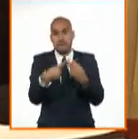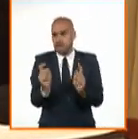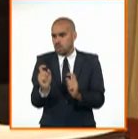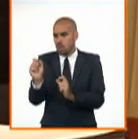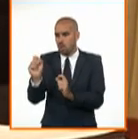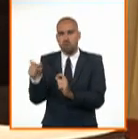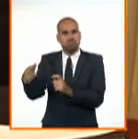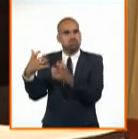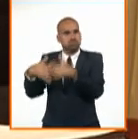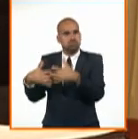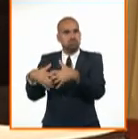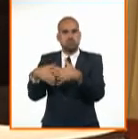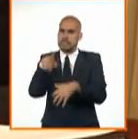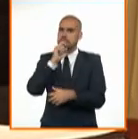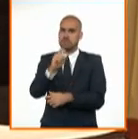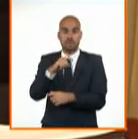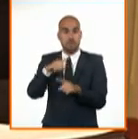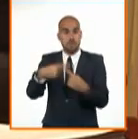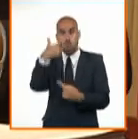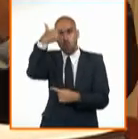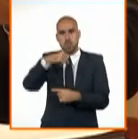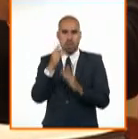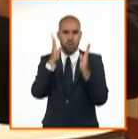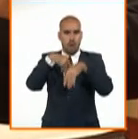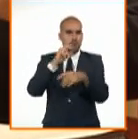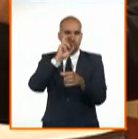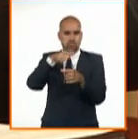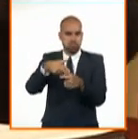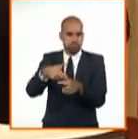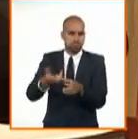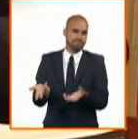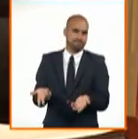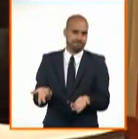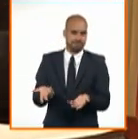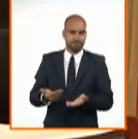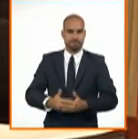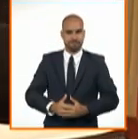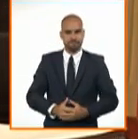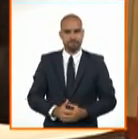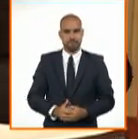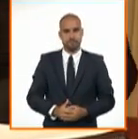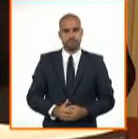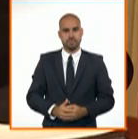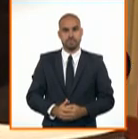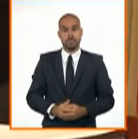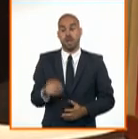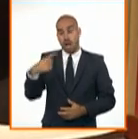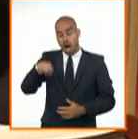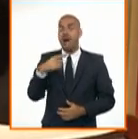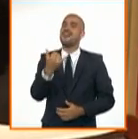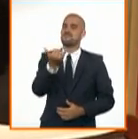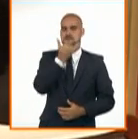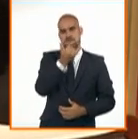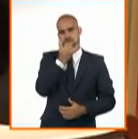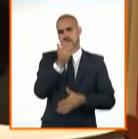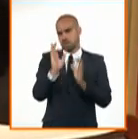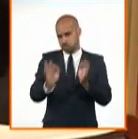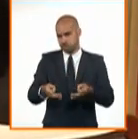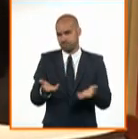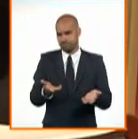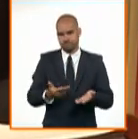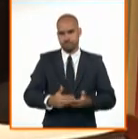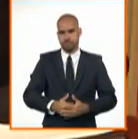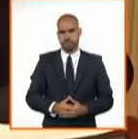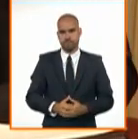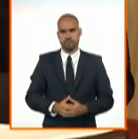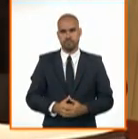porque no tenemos el combustible y eso incide también en medio de esta situación o sea que la coincidencia